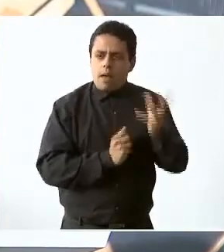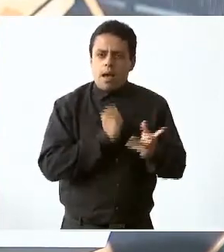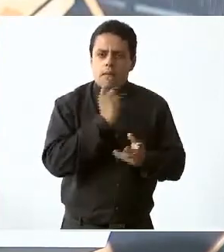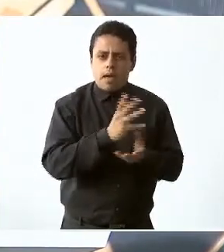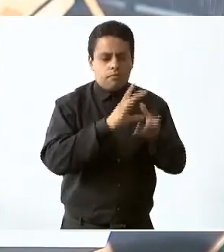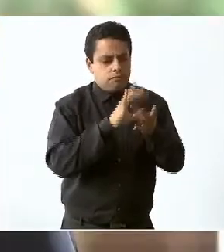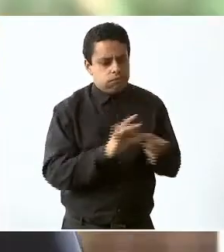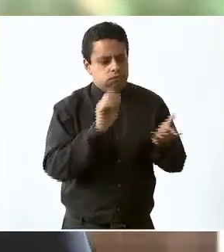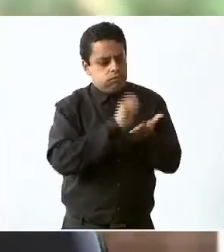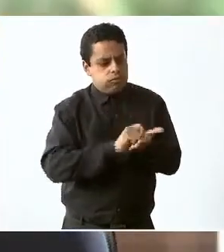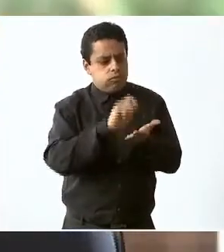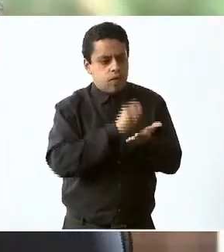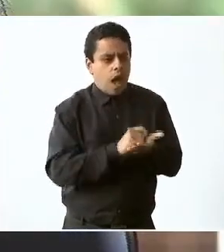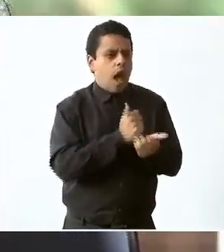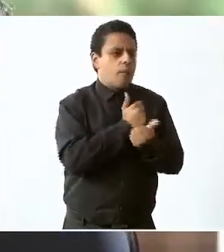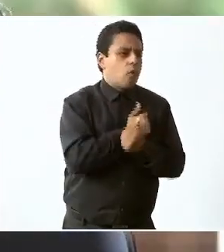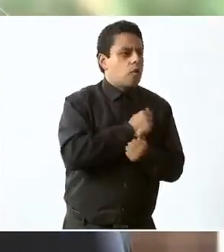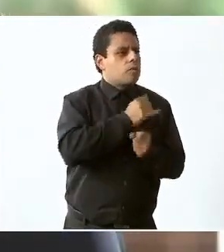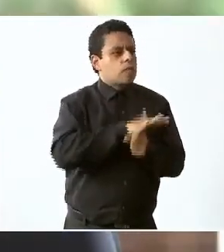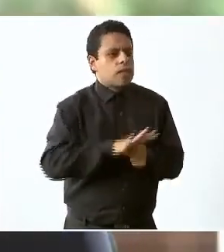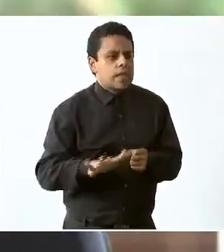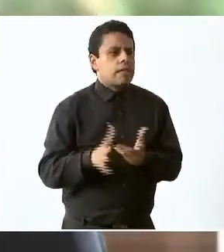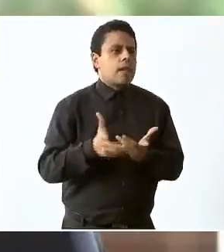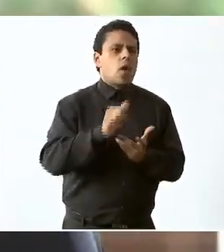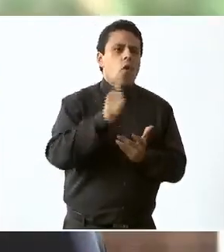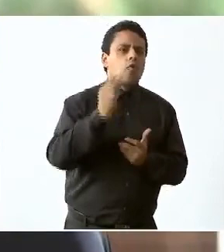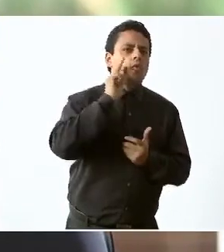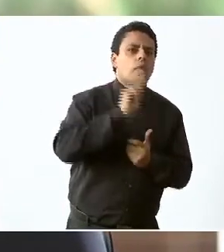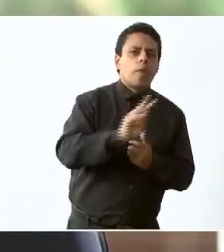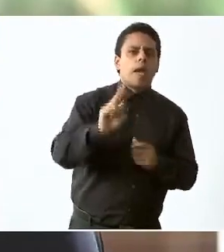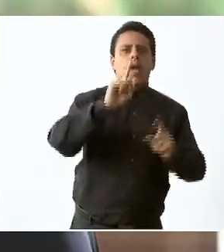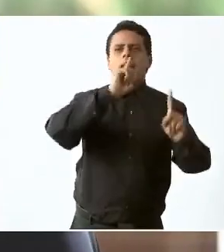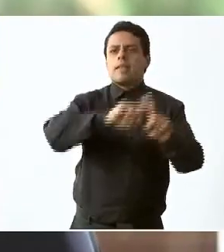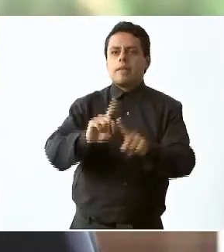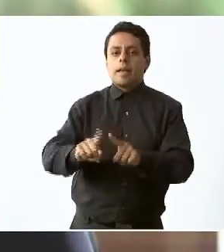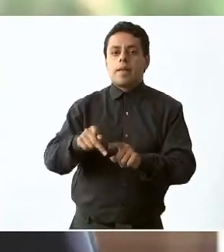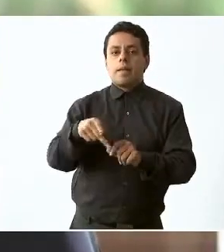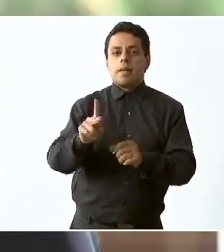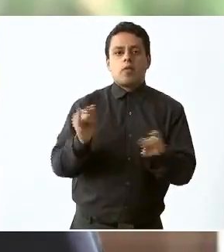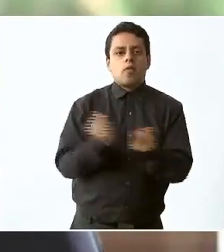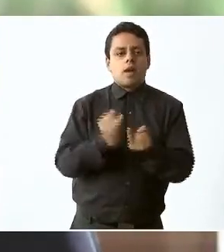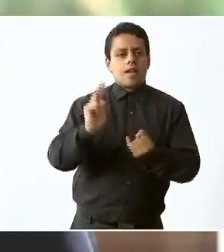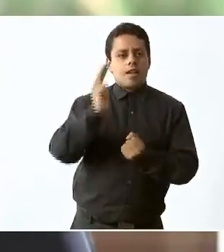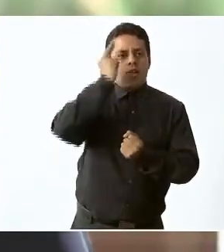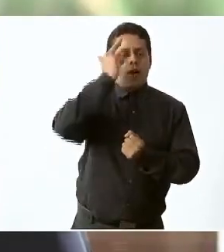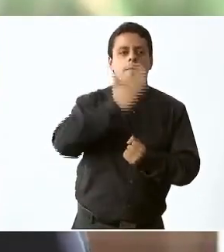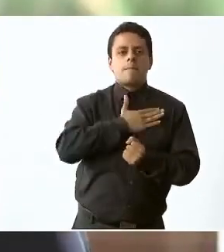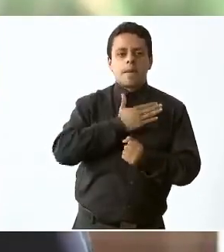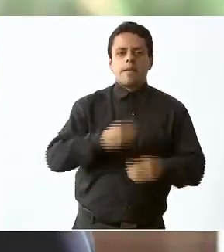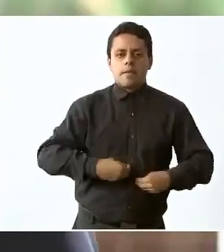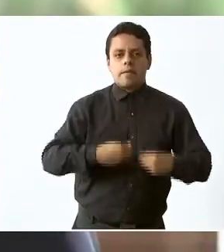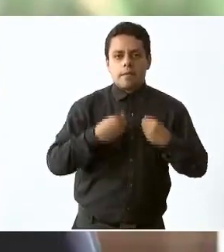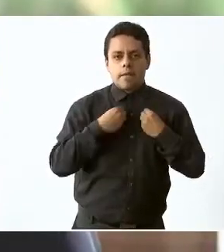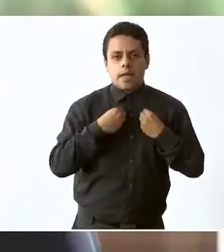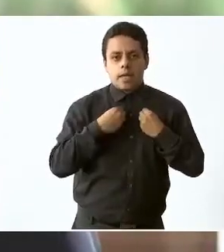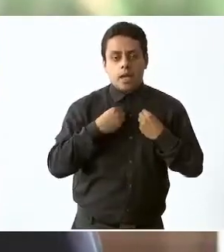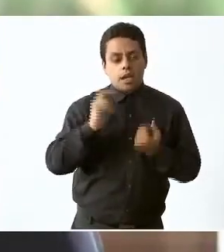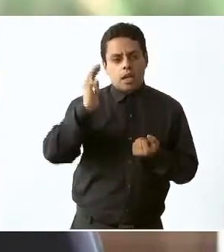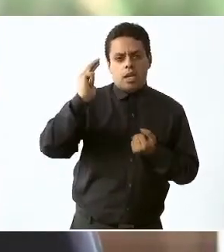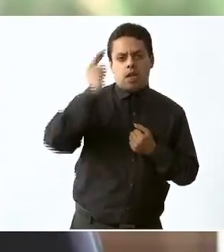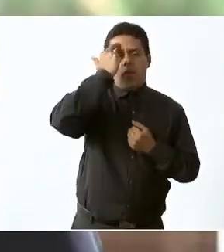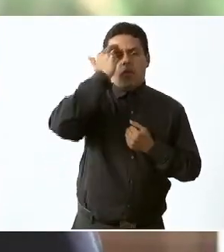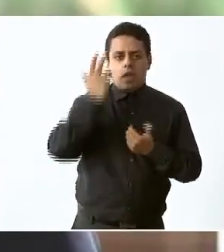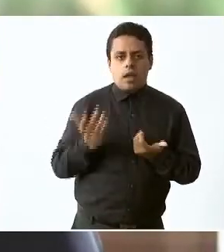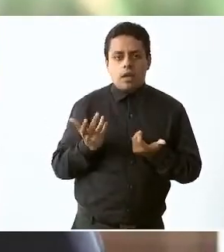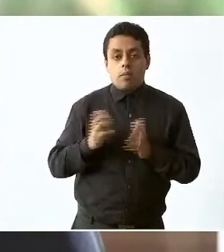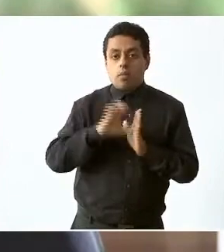del amor, pero también la manifestación más profunda de la resistencia. Una resistencia que en el caso de López